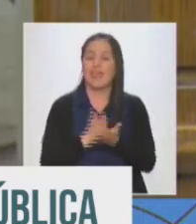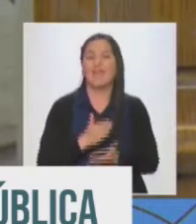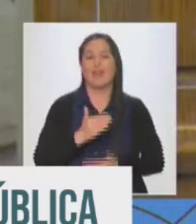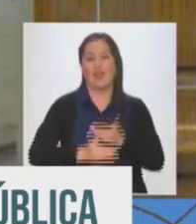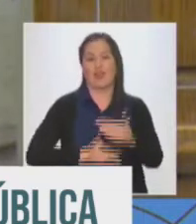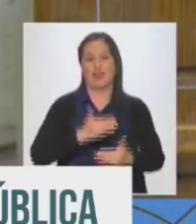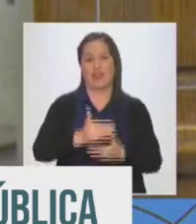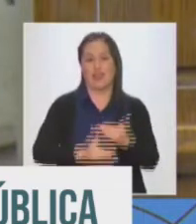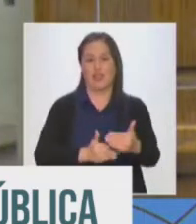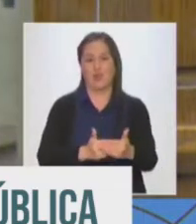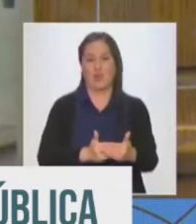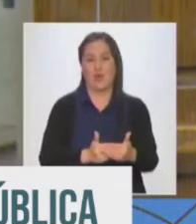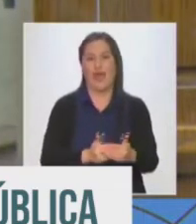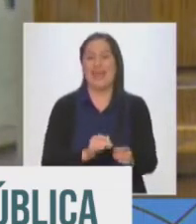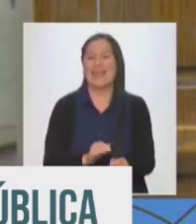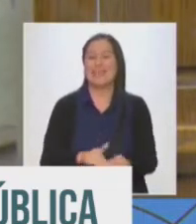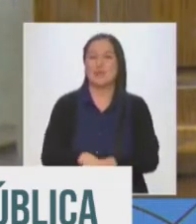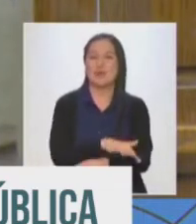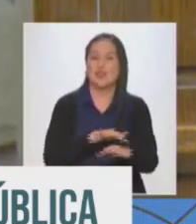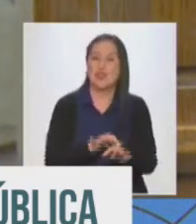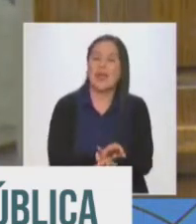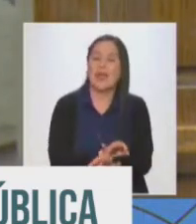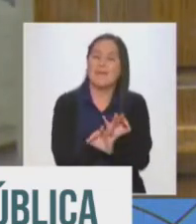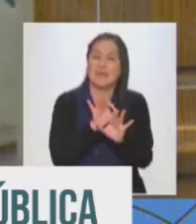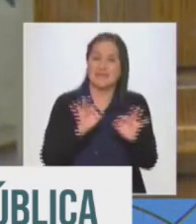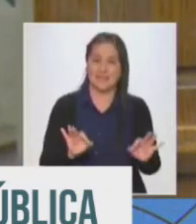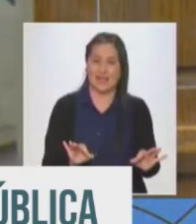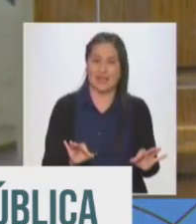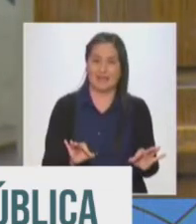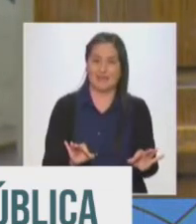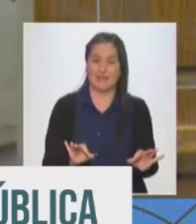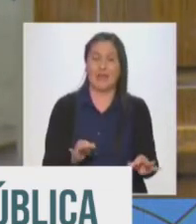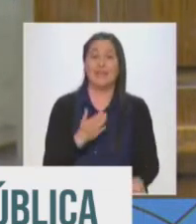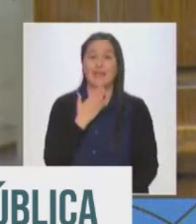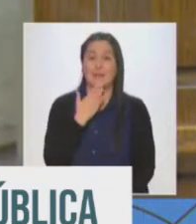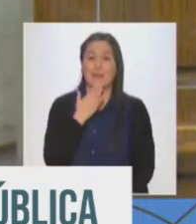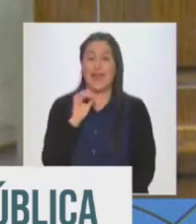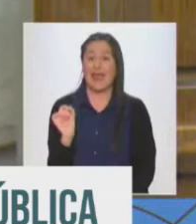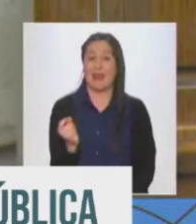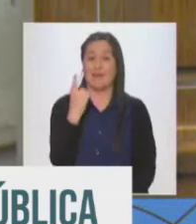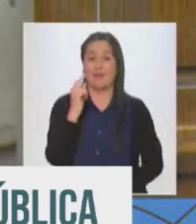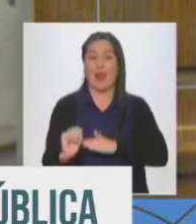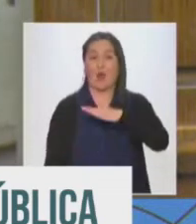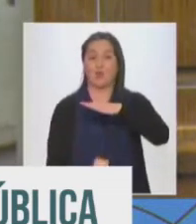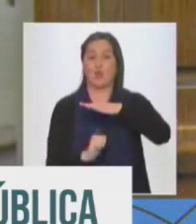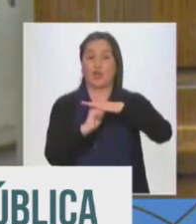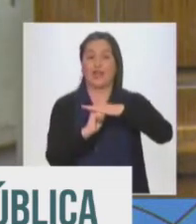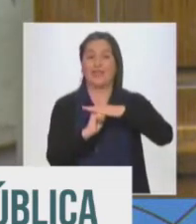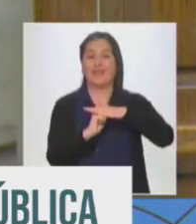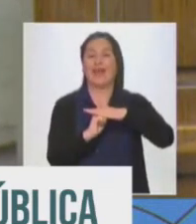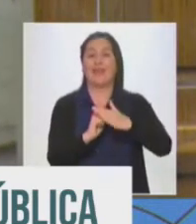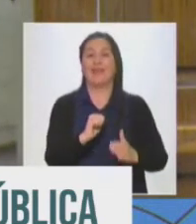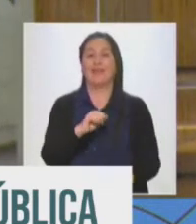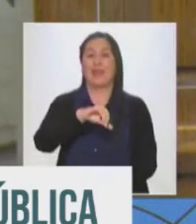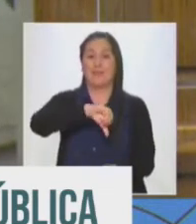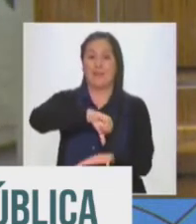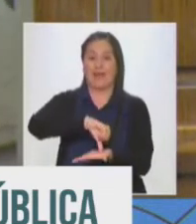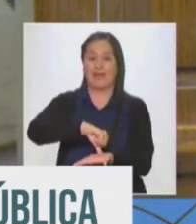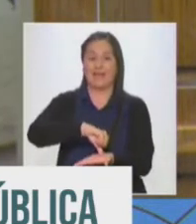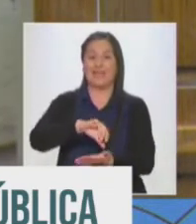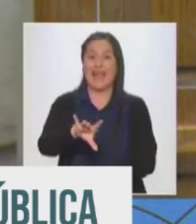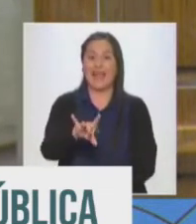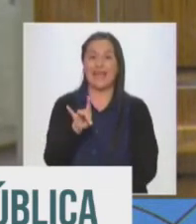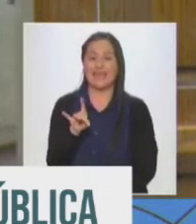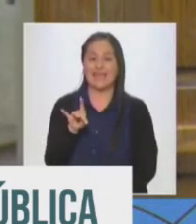en situaciones excepcionales, sobre todo tratándose de la primera autoridad del país electa democráticamente. Pero